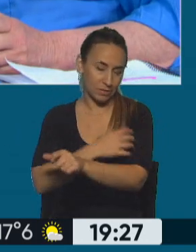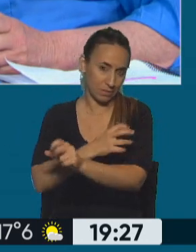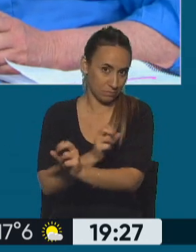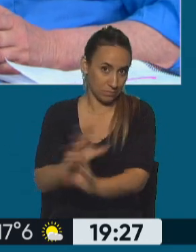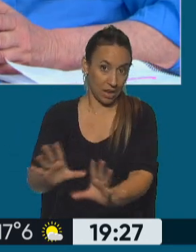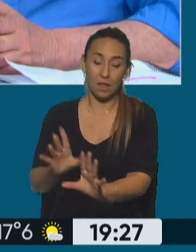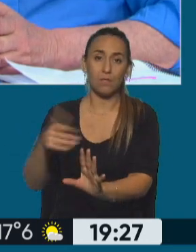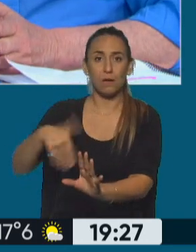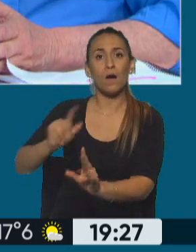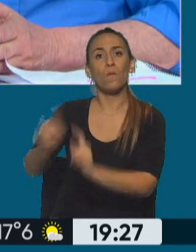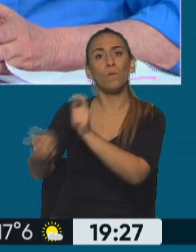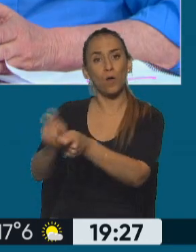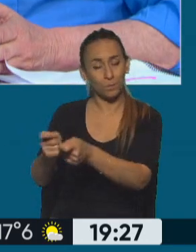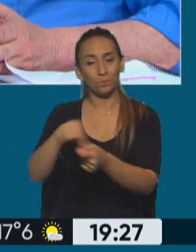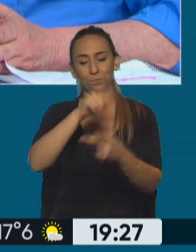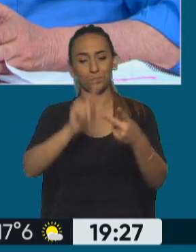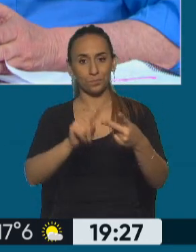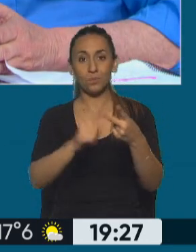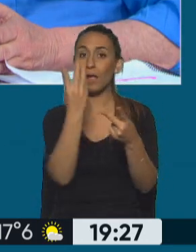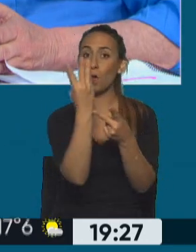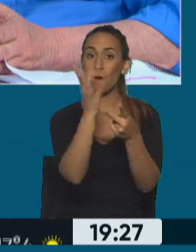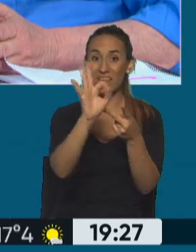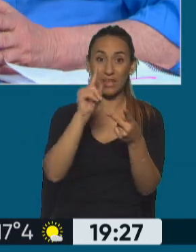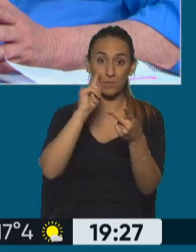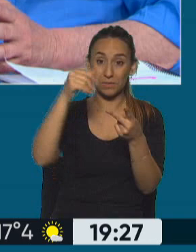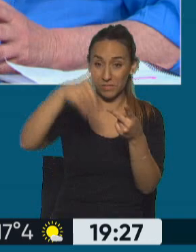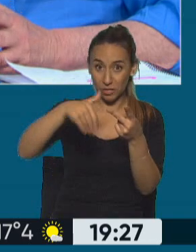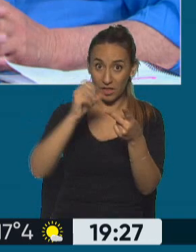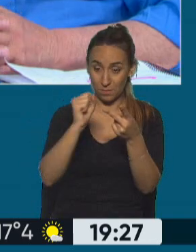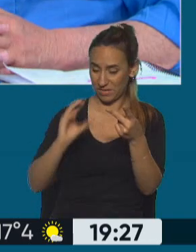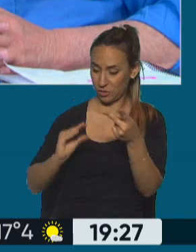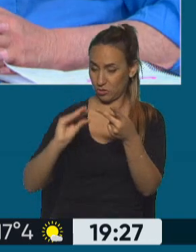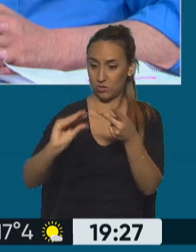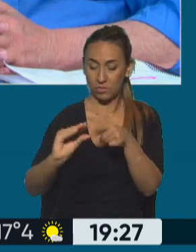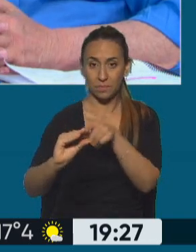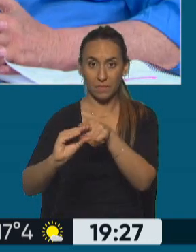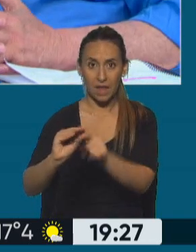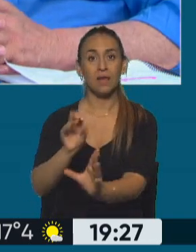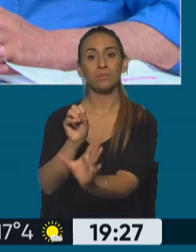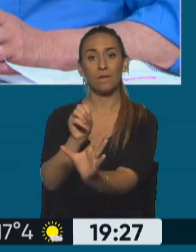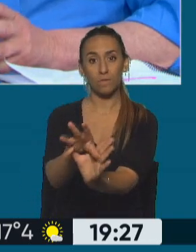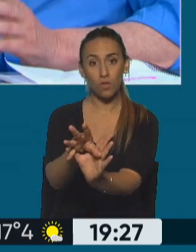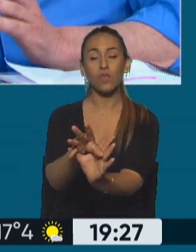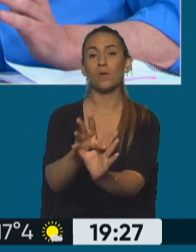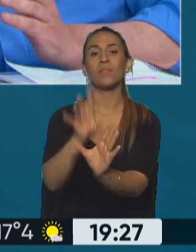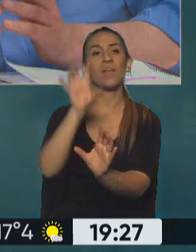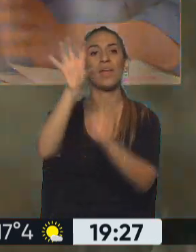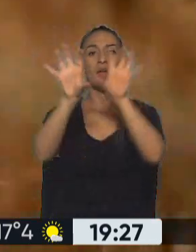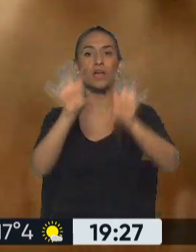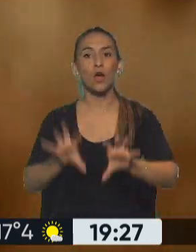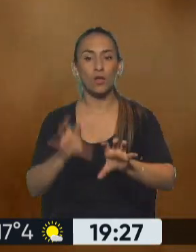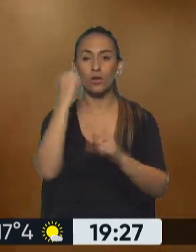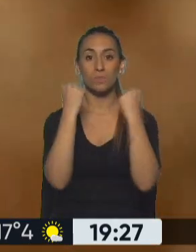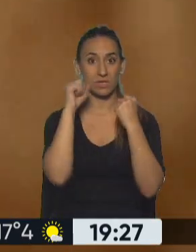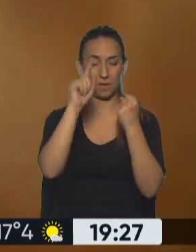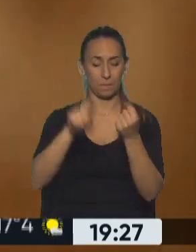van a recibir un Bono 40 mil millones de pesos de ellos van a ser destinados a hacer un fondo para las economías regionales y 40